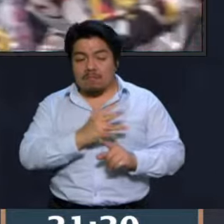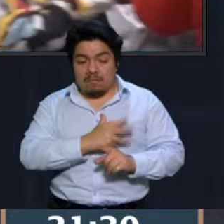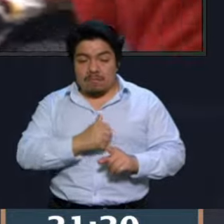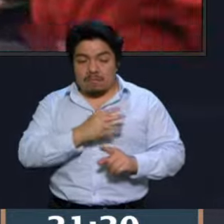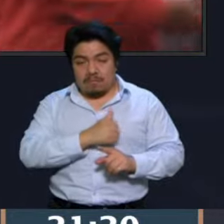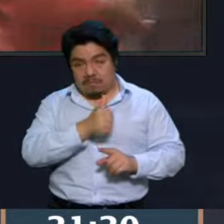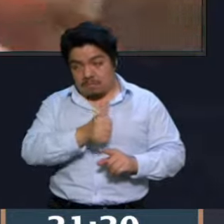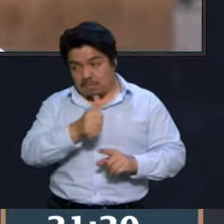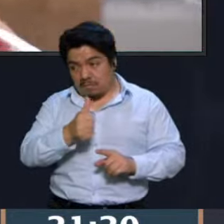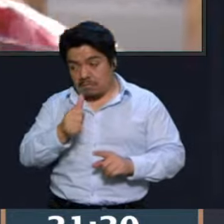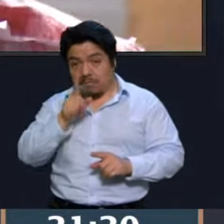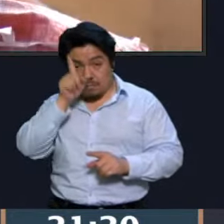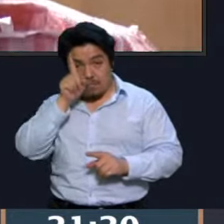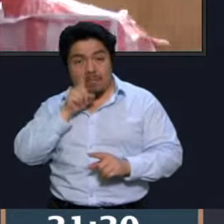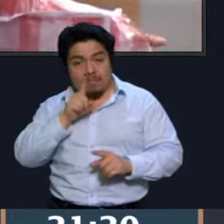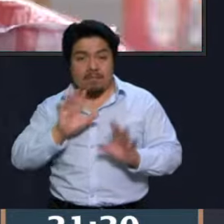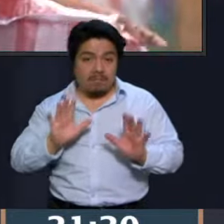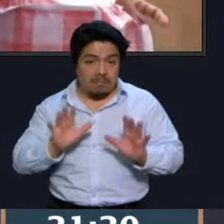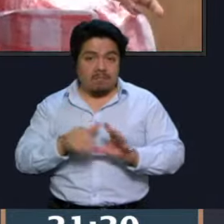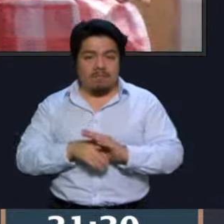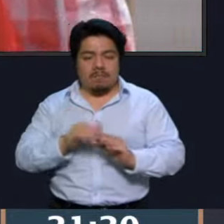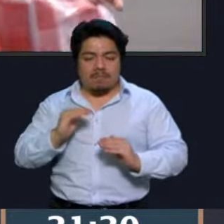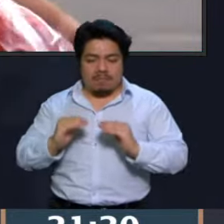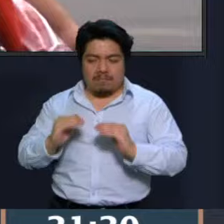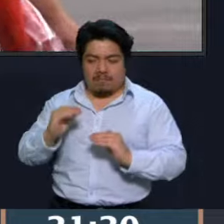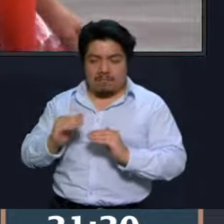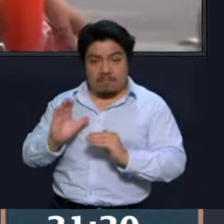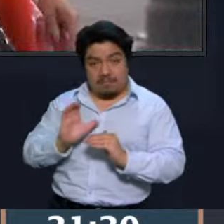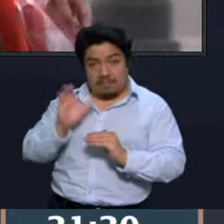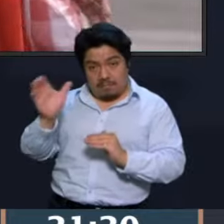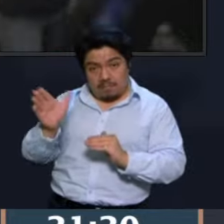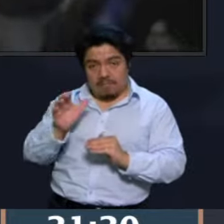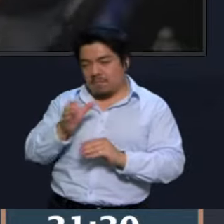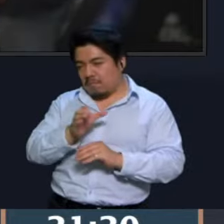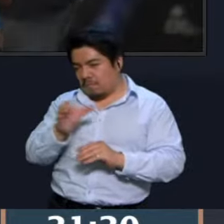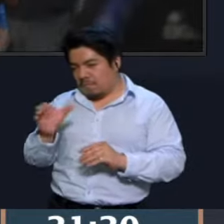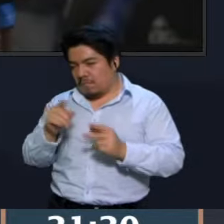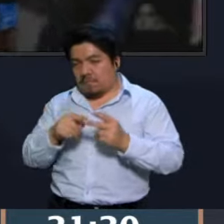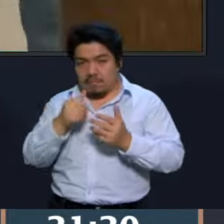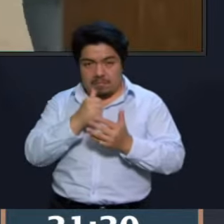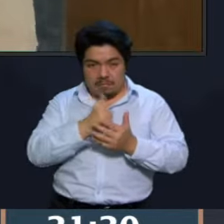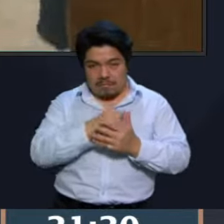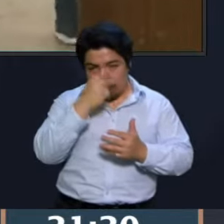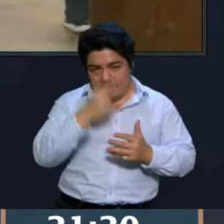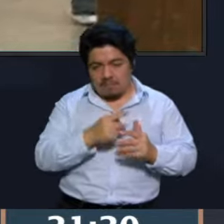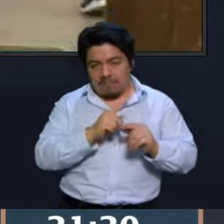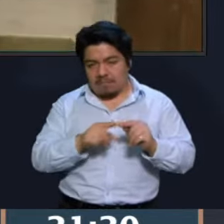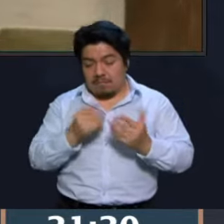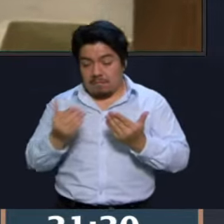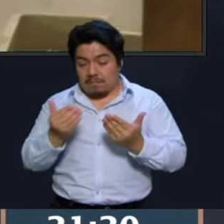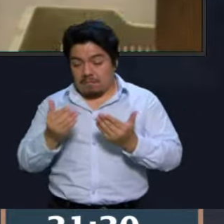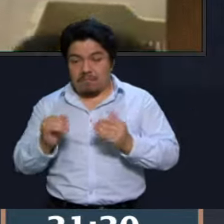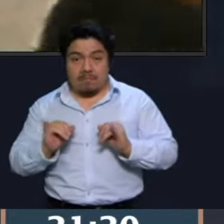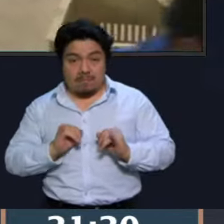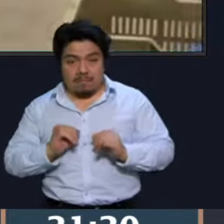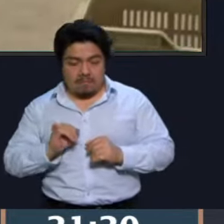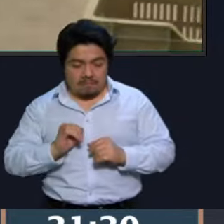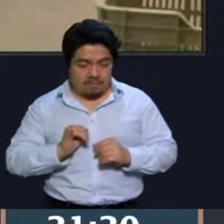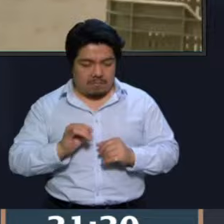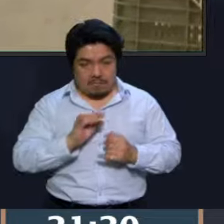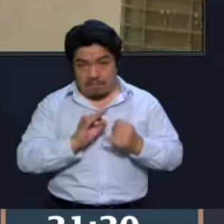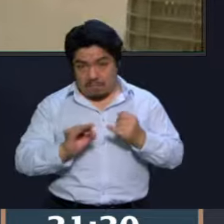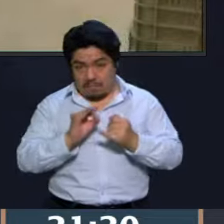mujer, y hay una diferencia entre ámbito rural y urbano. Claro. Entonces, todos estos datos que son interesantísimos, déjame decirte el último que para mí, que